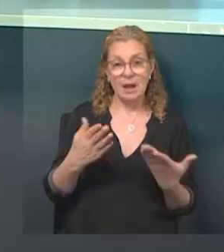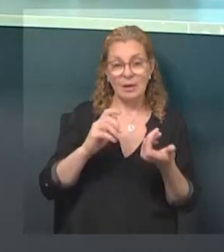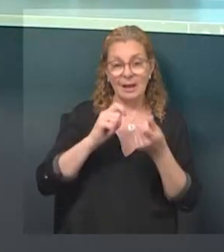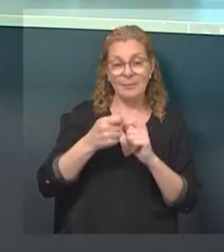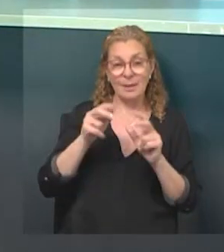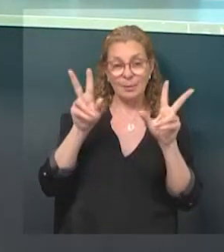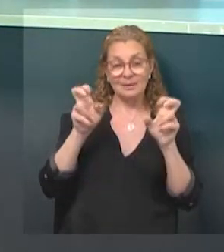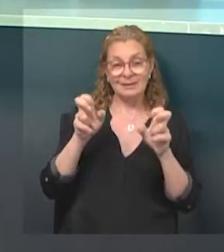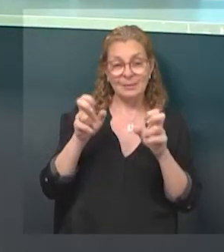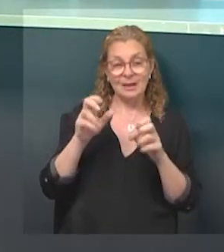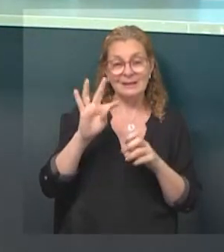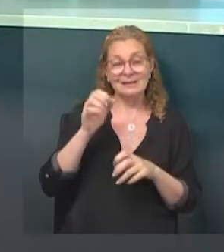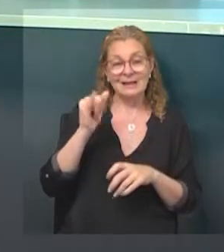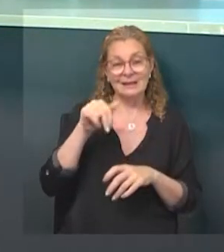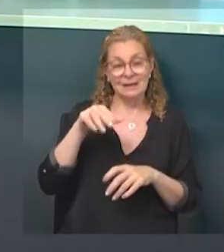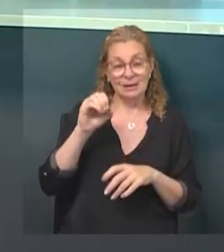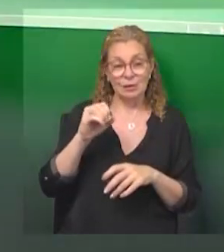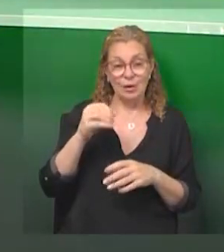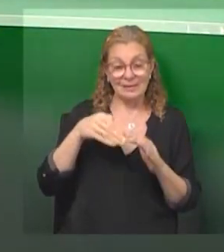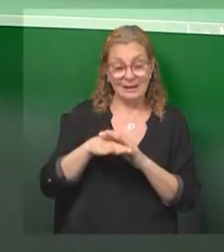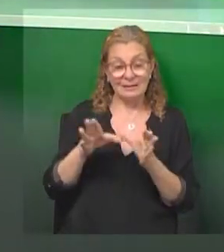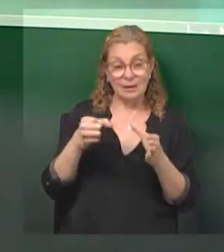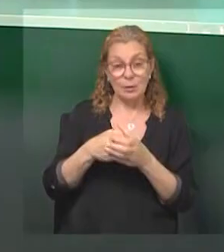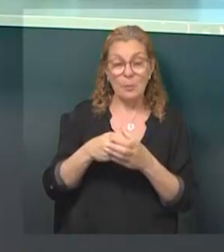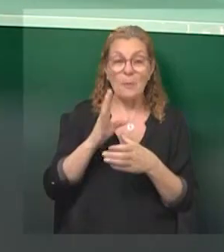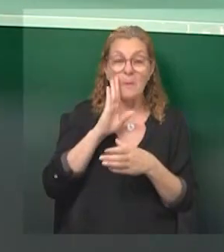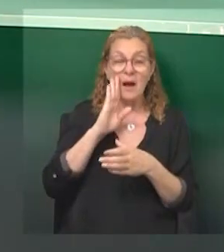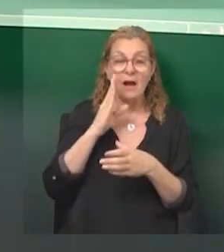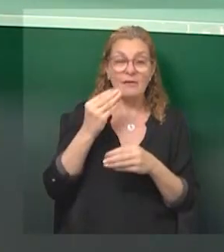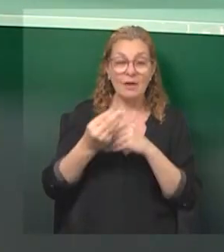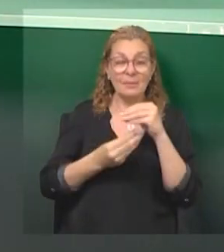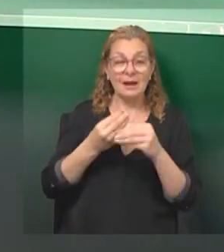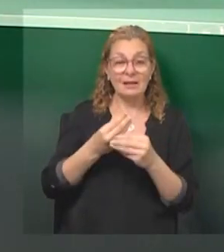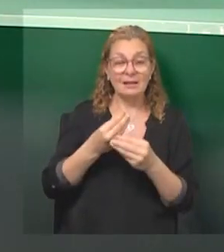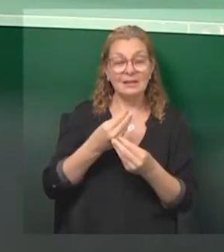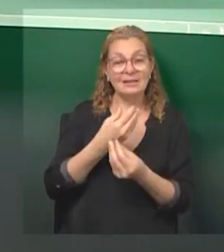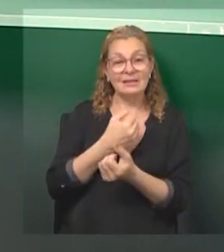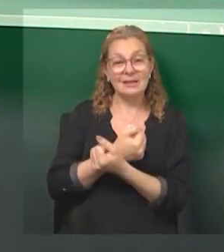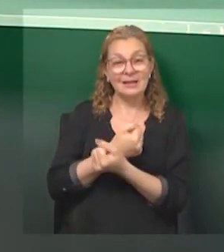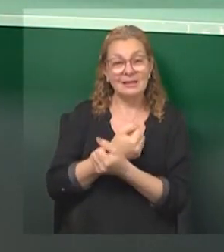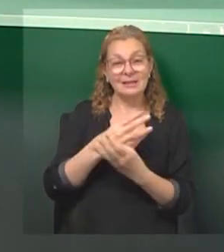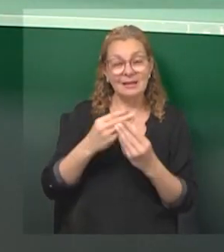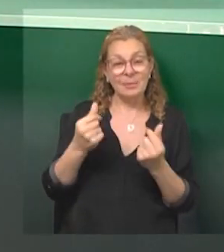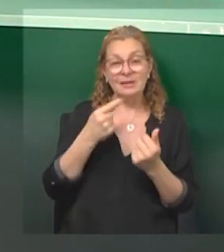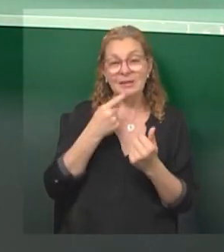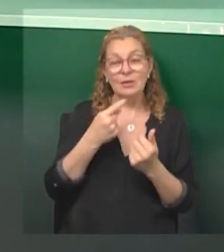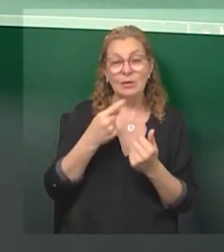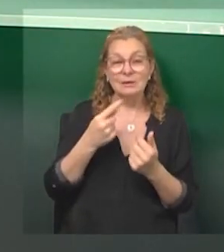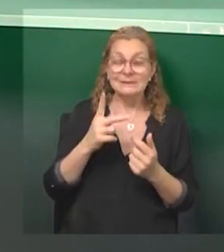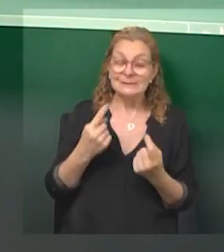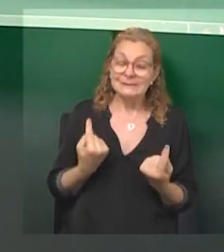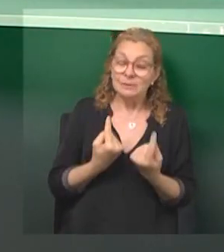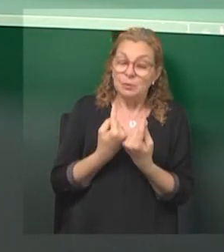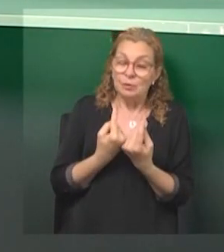Javier tacin integrante de la asociación de madres y familiares de uruguayos detenidos desaparecidos se mostró escéptico luego de la reciente